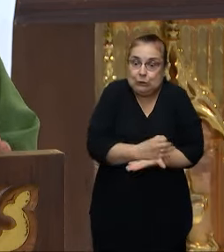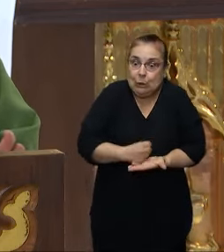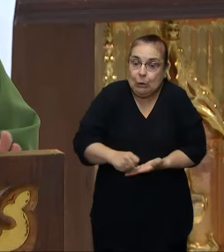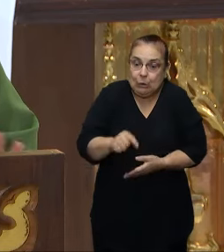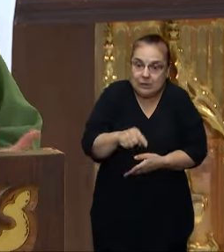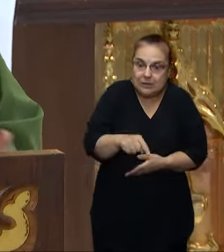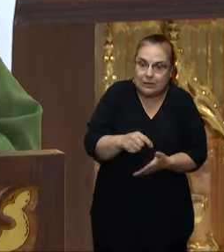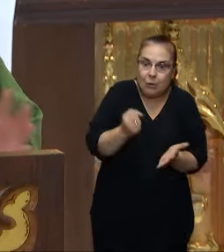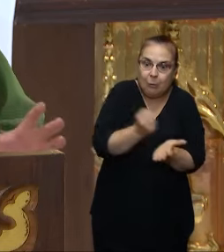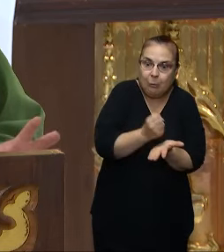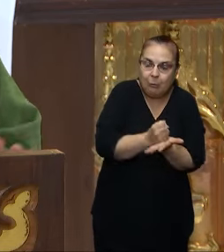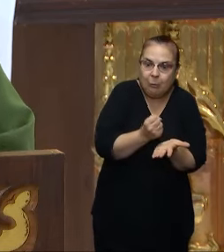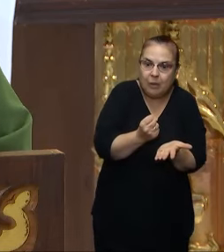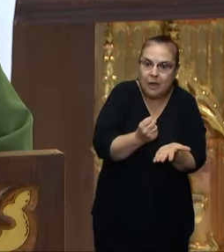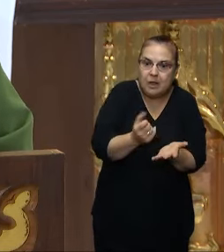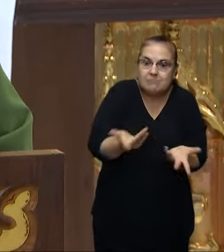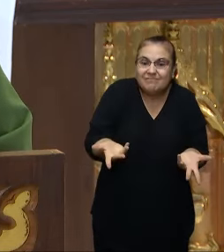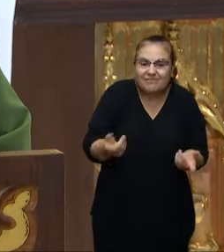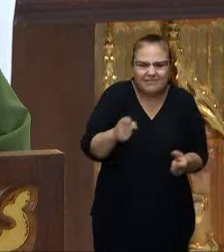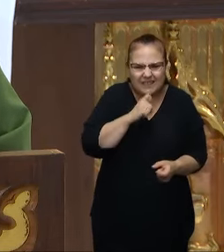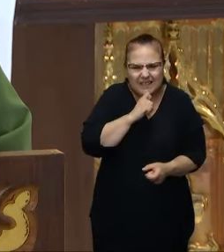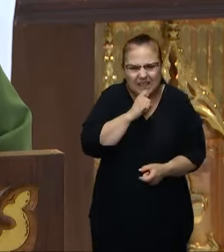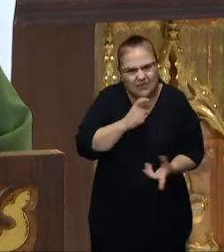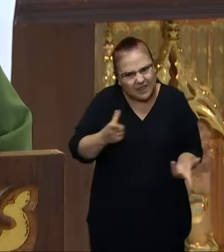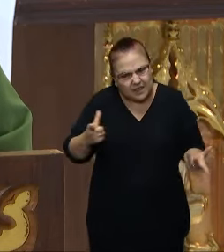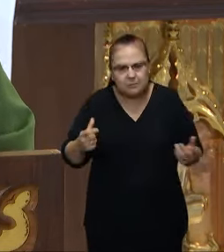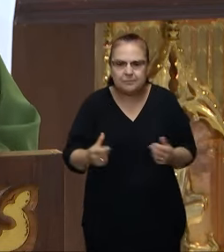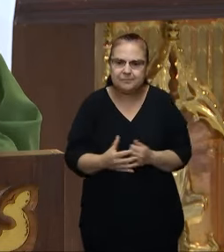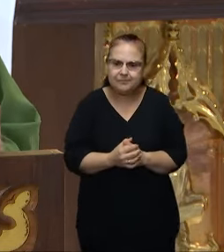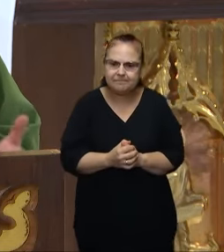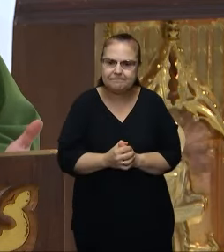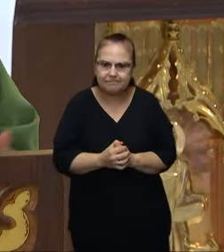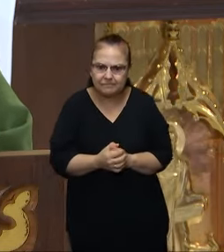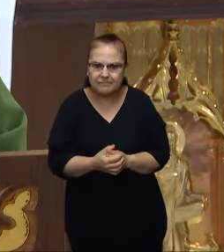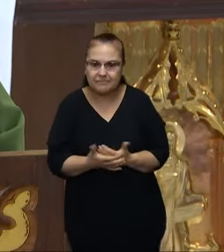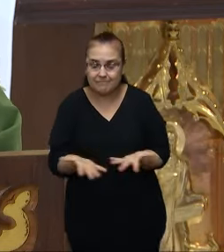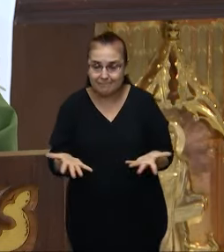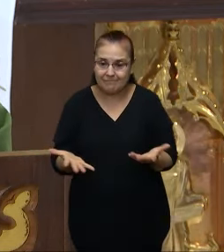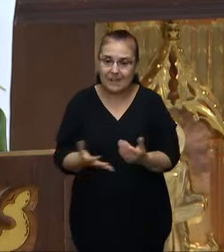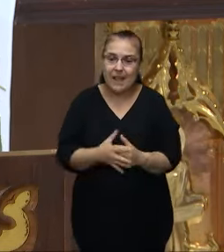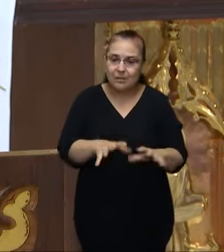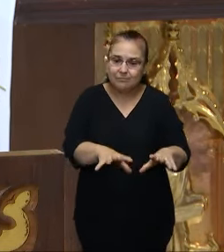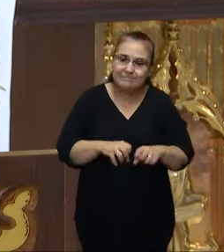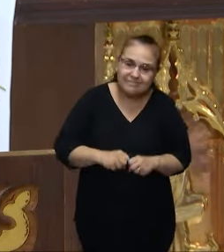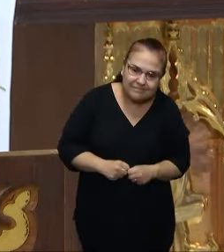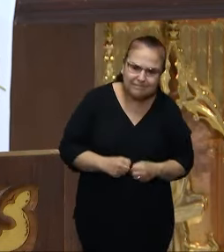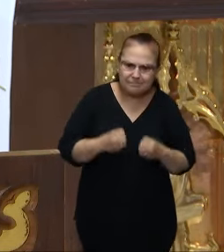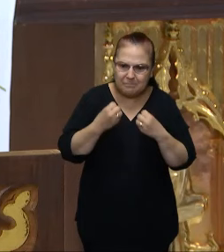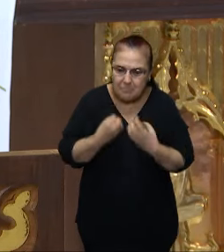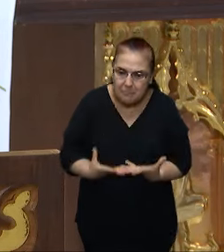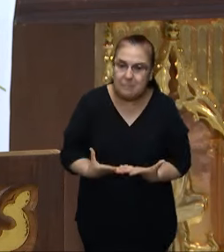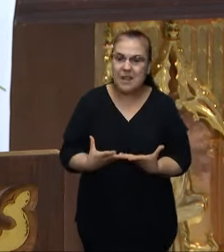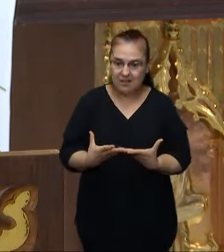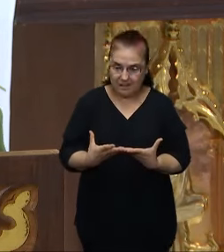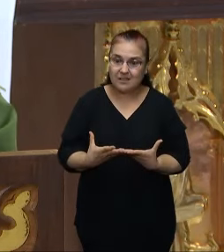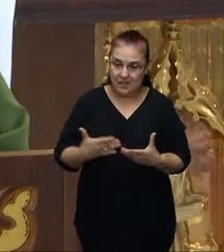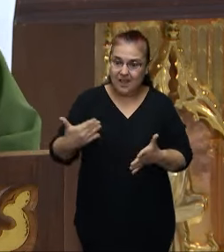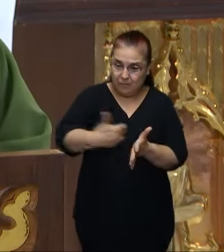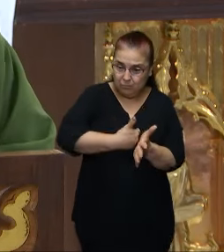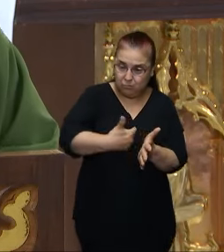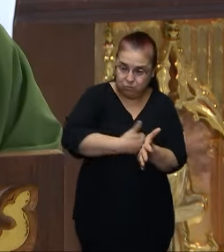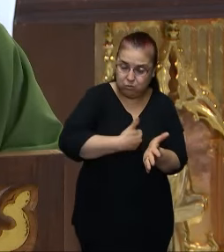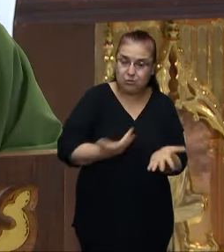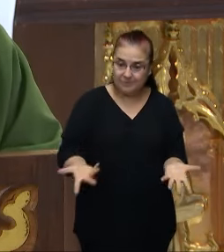símbolos e ideas que salen es difícil que no entienda bien pues lo que nos quiere decir el